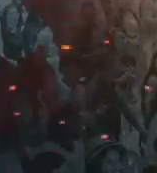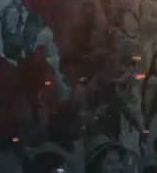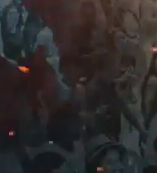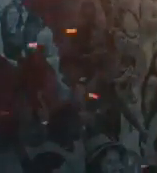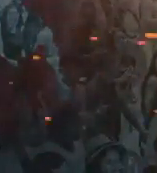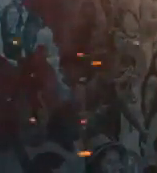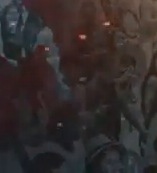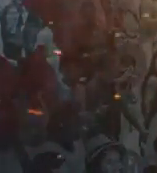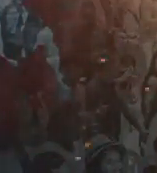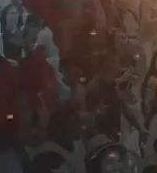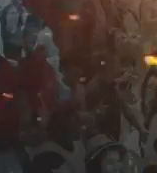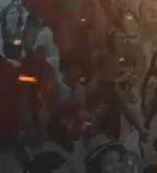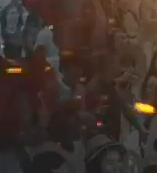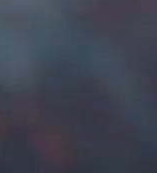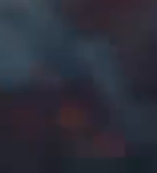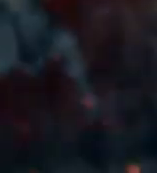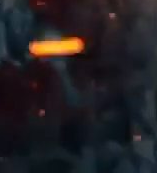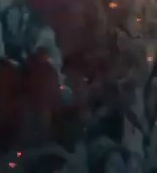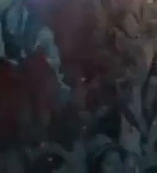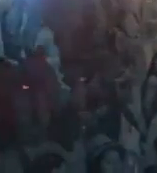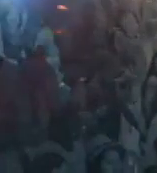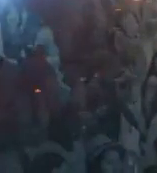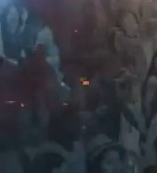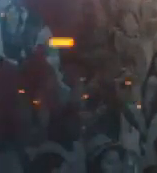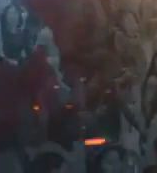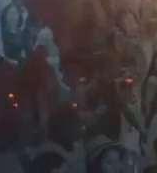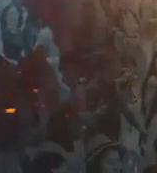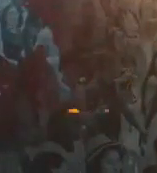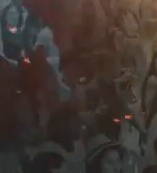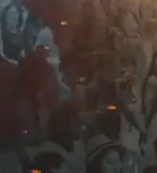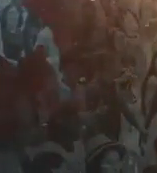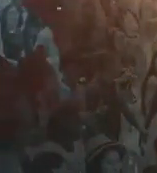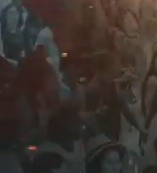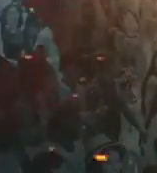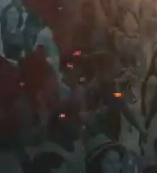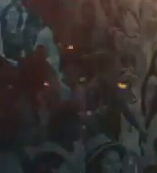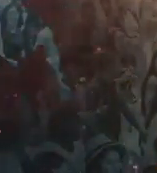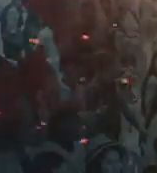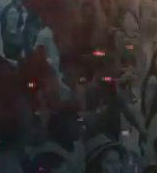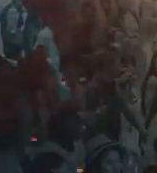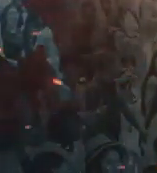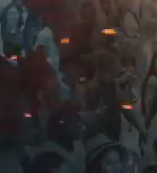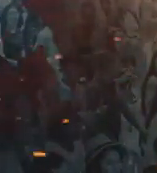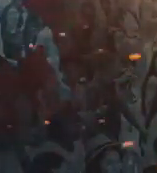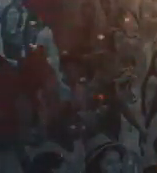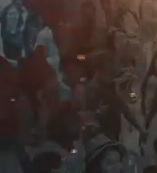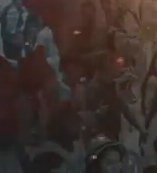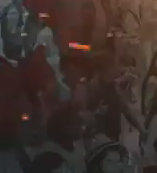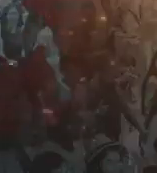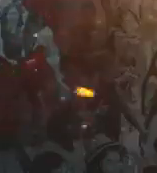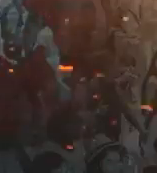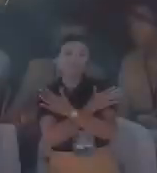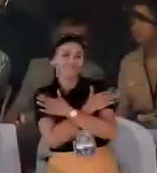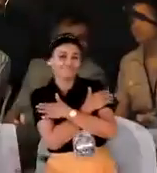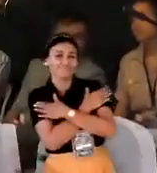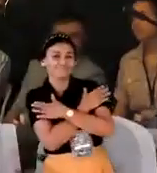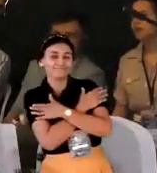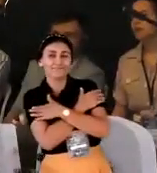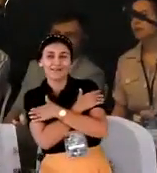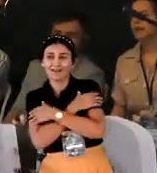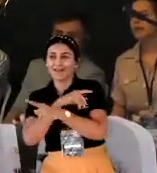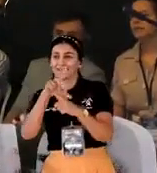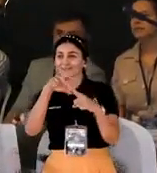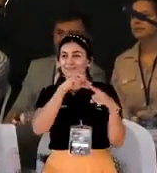poder seguir compartiendo alabanzas que exaltan el nombre del Todopoderoso. Un abrazo muy especial a